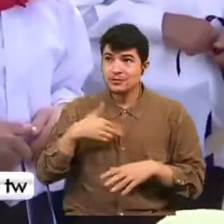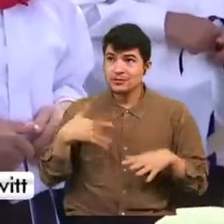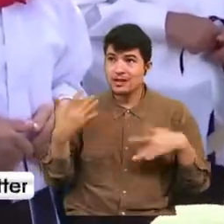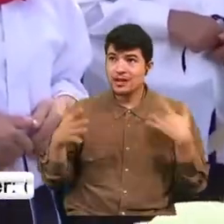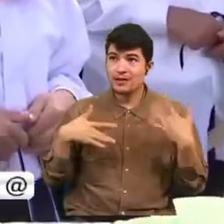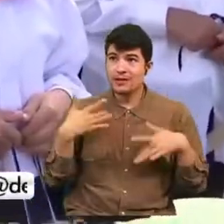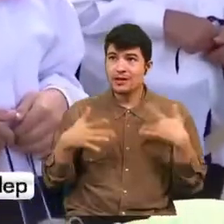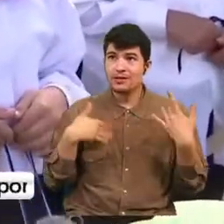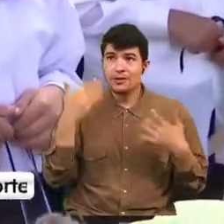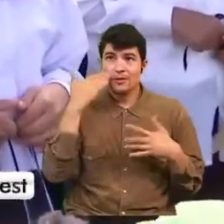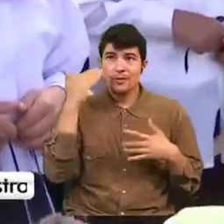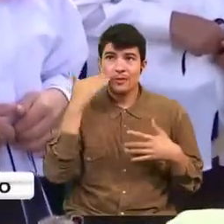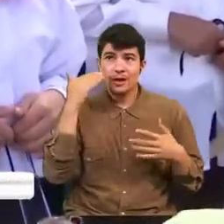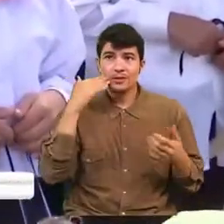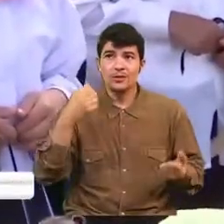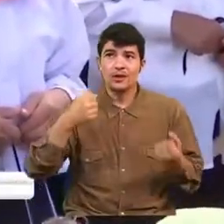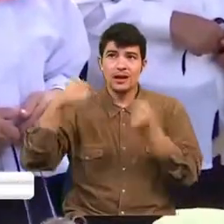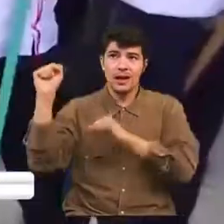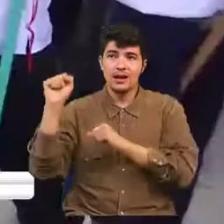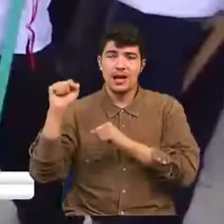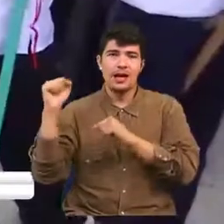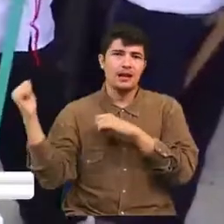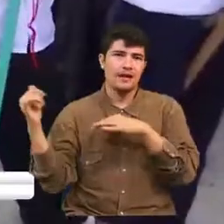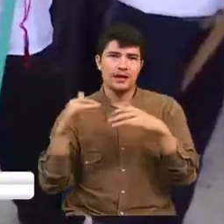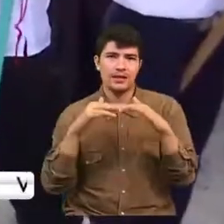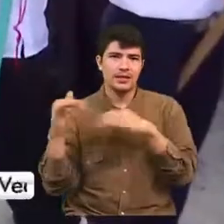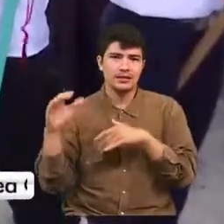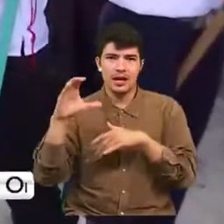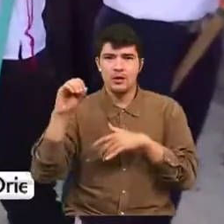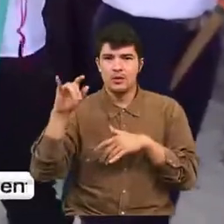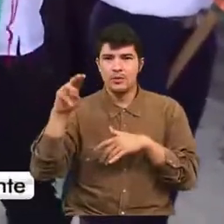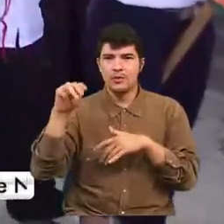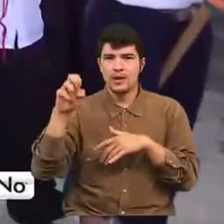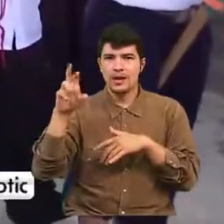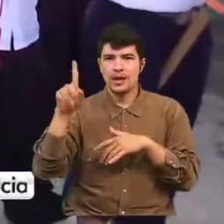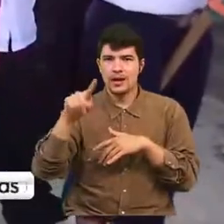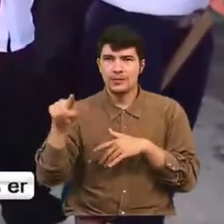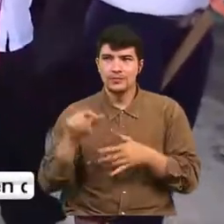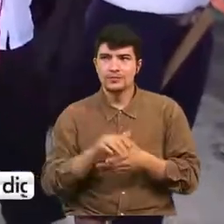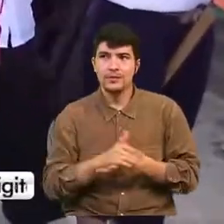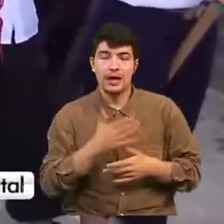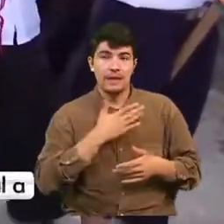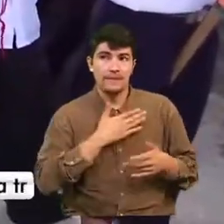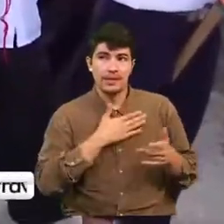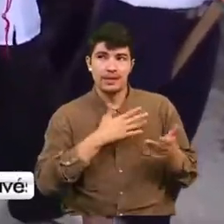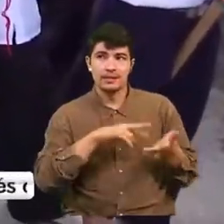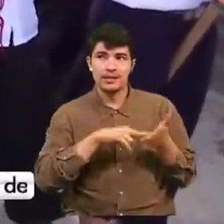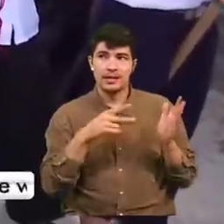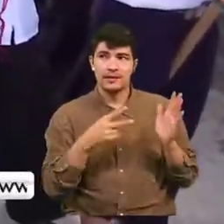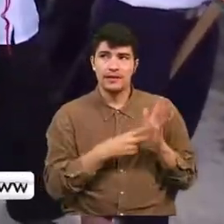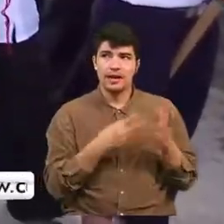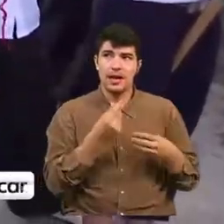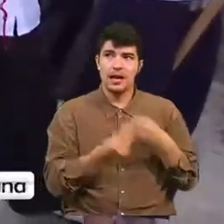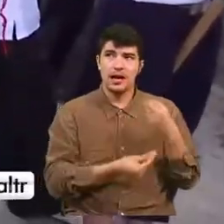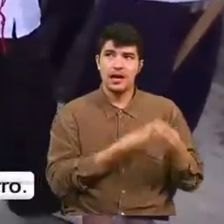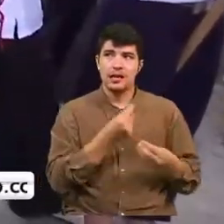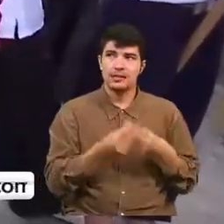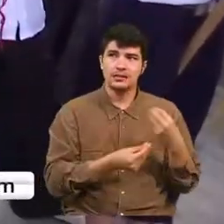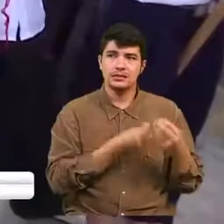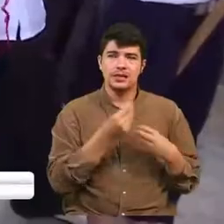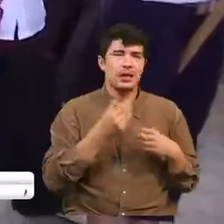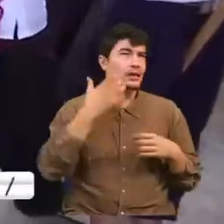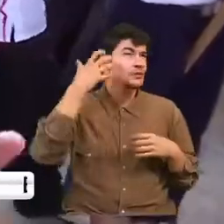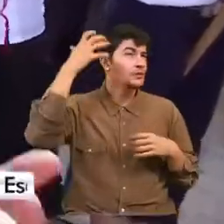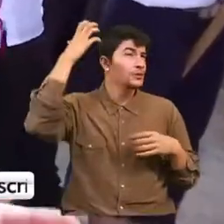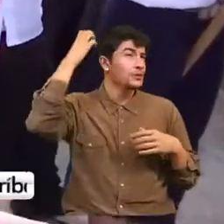cuando ganamos la batalla de los comuneros. Para mí significa hacer lo que nuestros